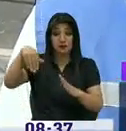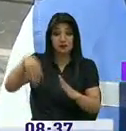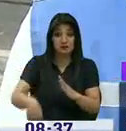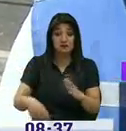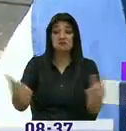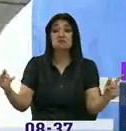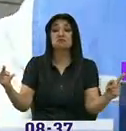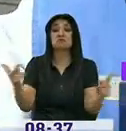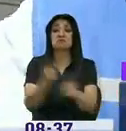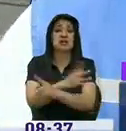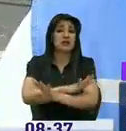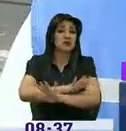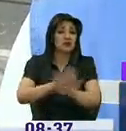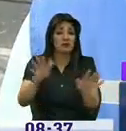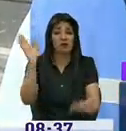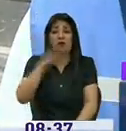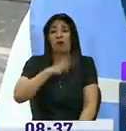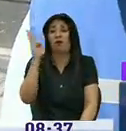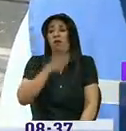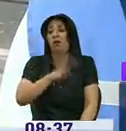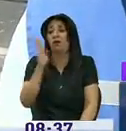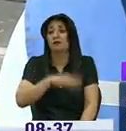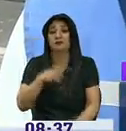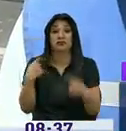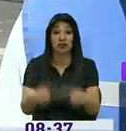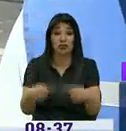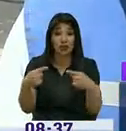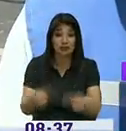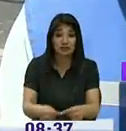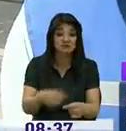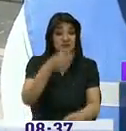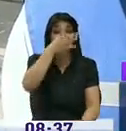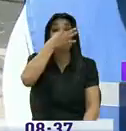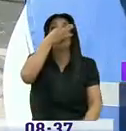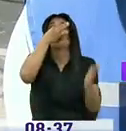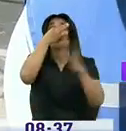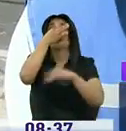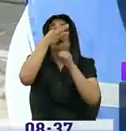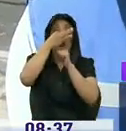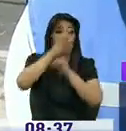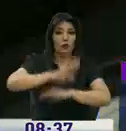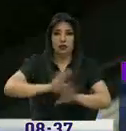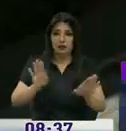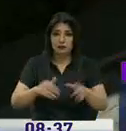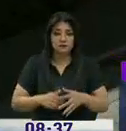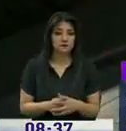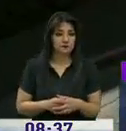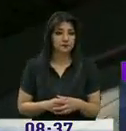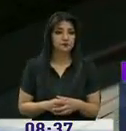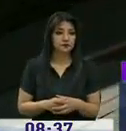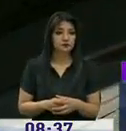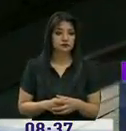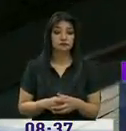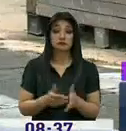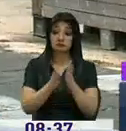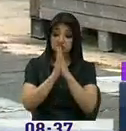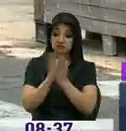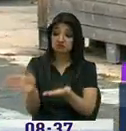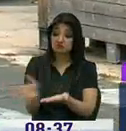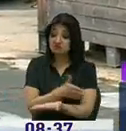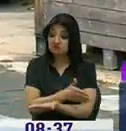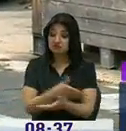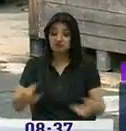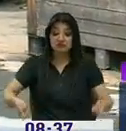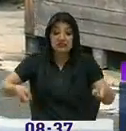el olor uno está aquí todos los días le sale un olor insoportable ese portal nadie ha podido retirarlas por su